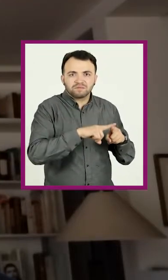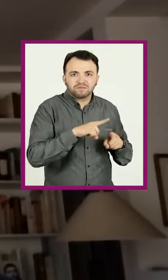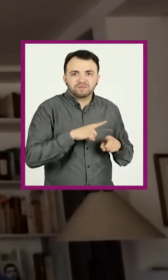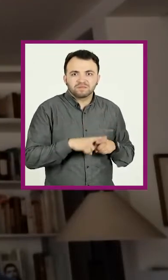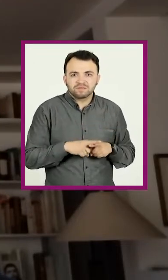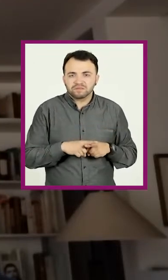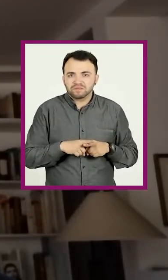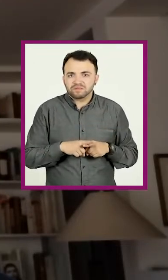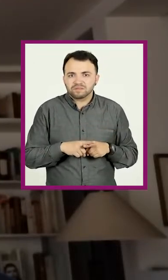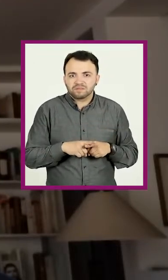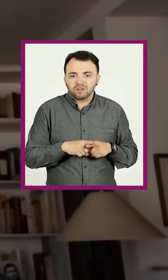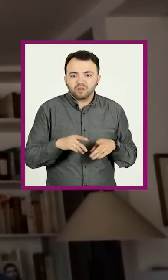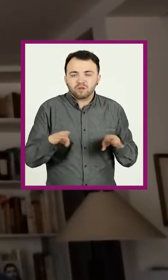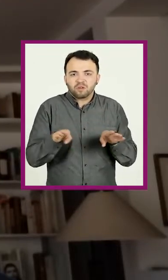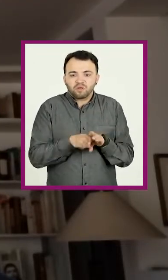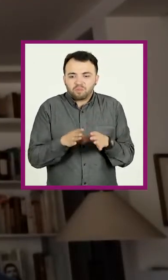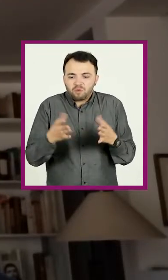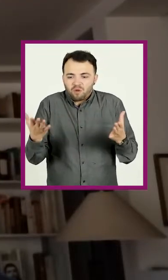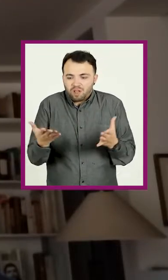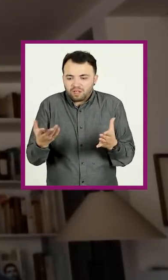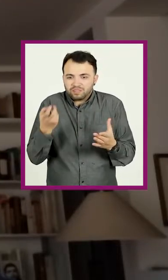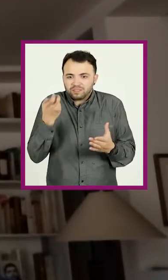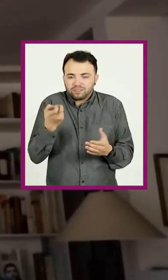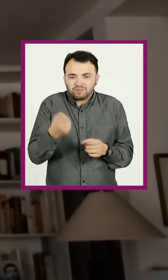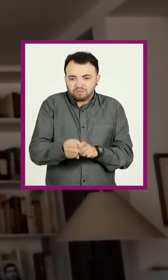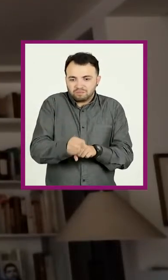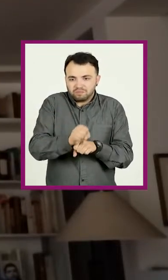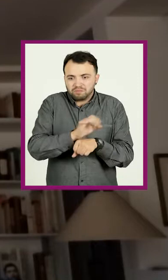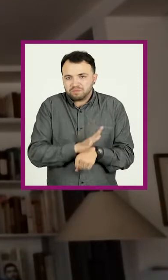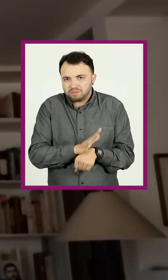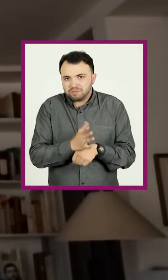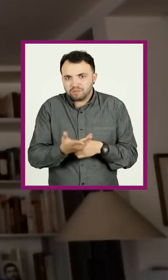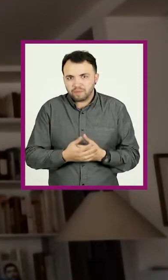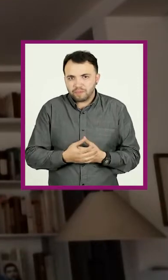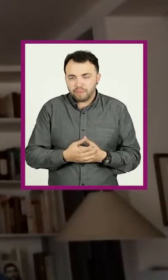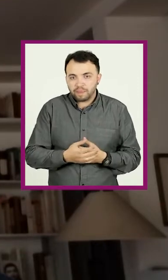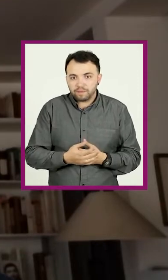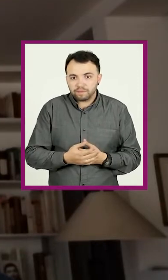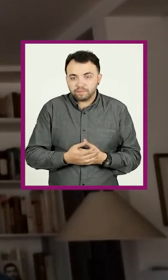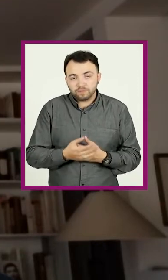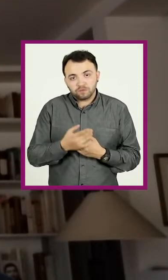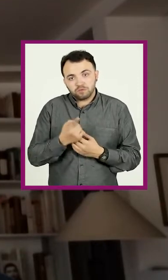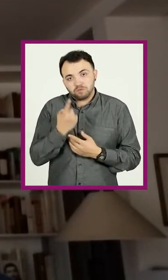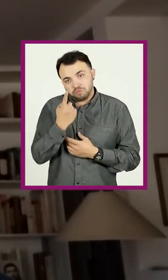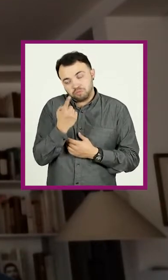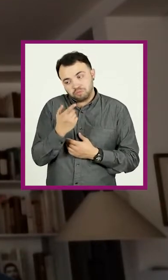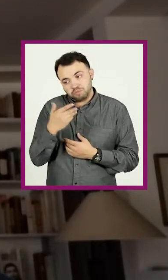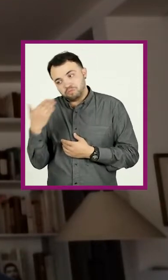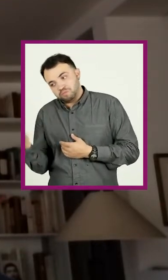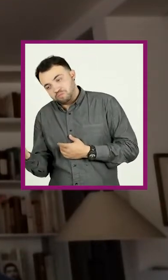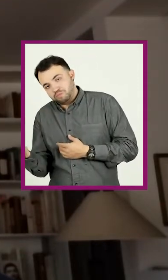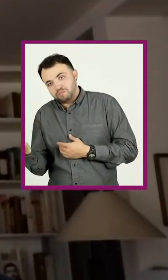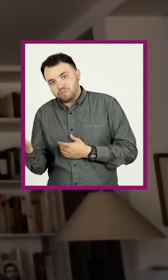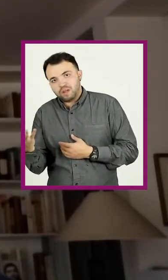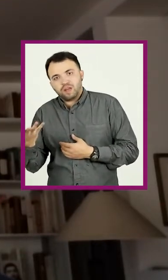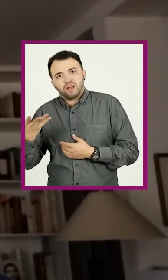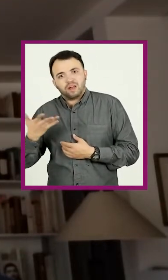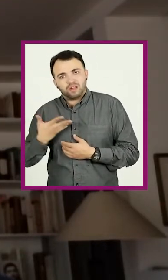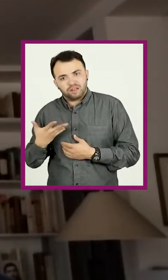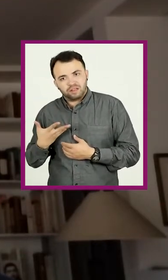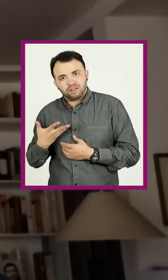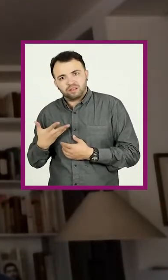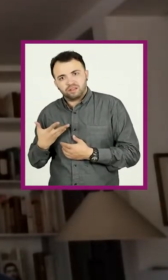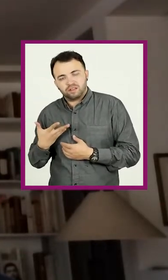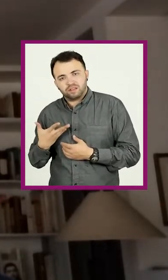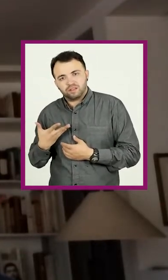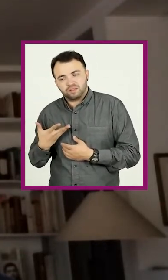con respecto a cómo proceder en la pandemia. De un lado, hay algunas